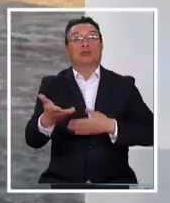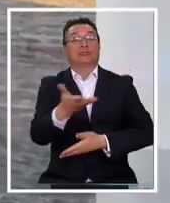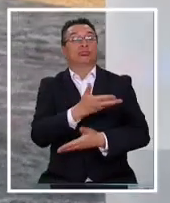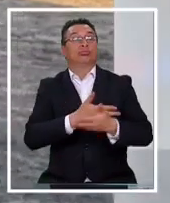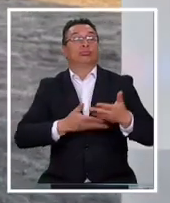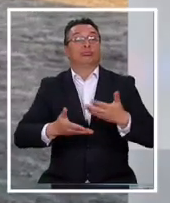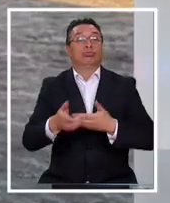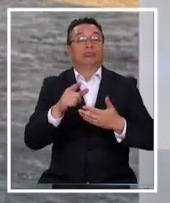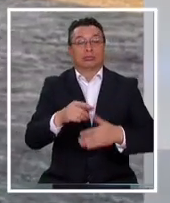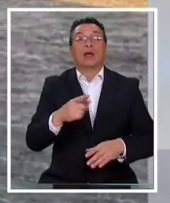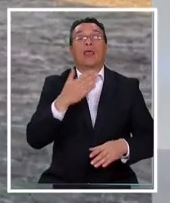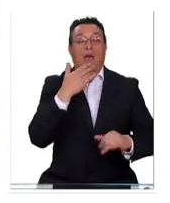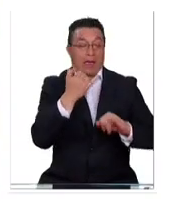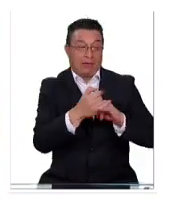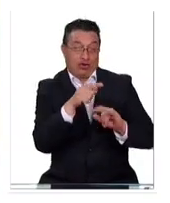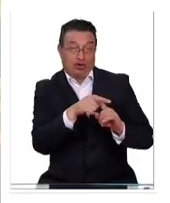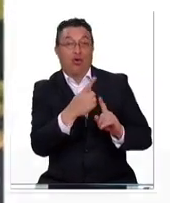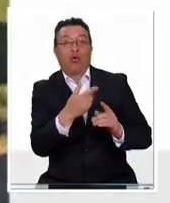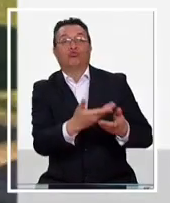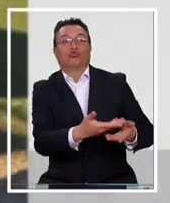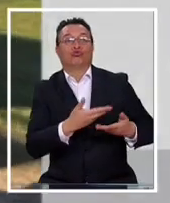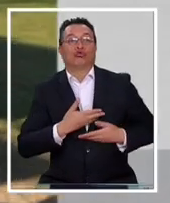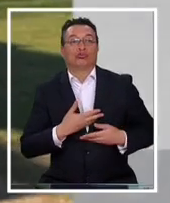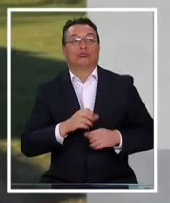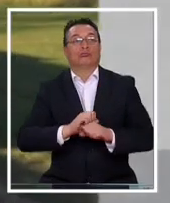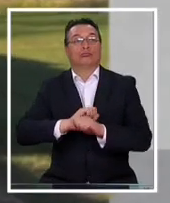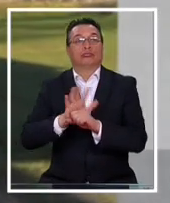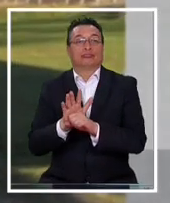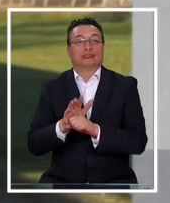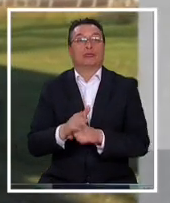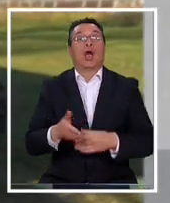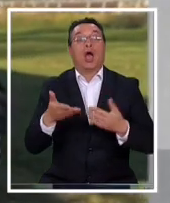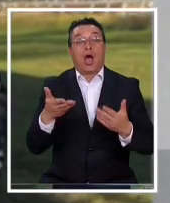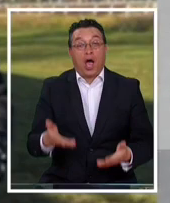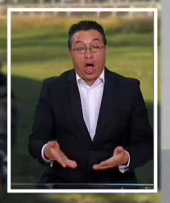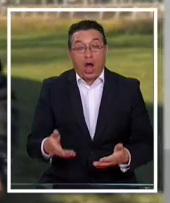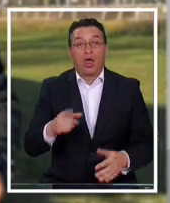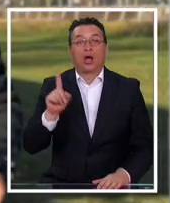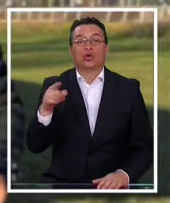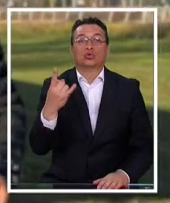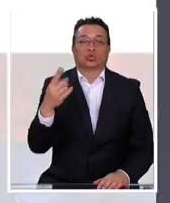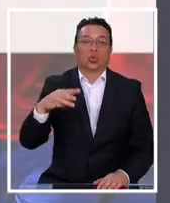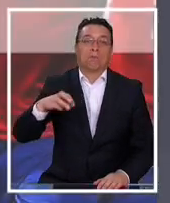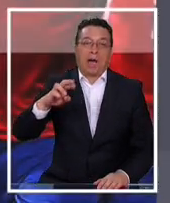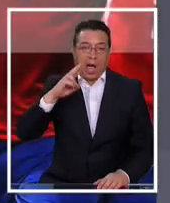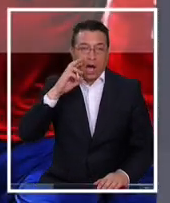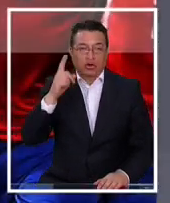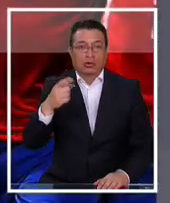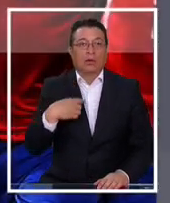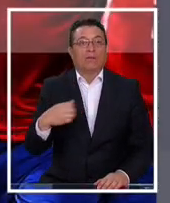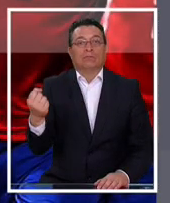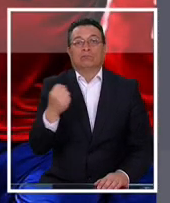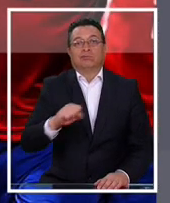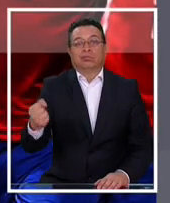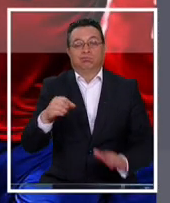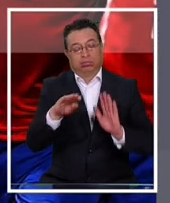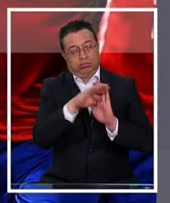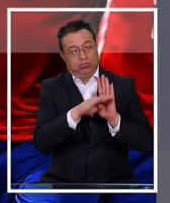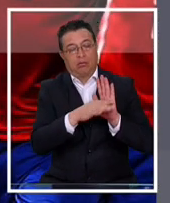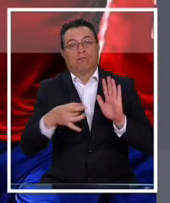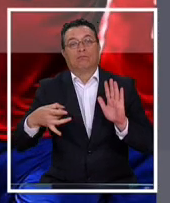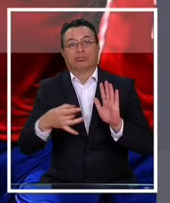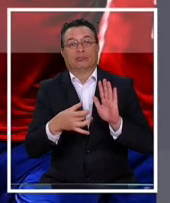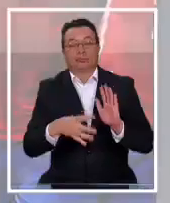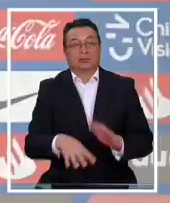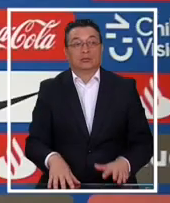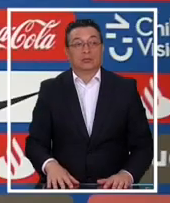uno de ellos COVID positivo. Se contagió y ahora deberá enfrentar un sumario sanitario por faltar a los protocolos. Yo no